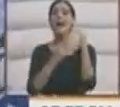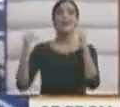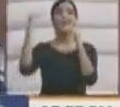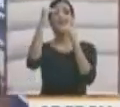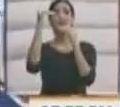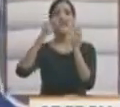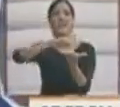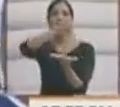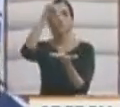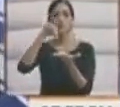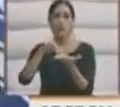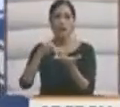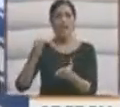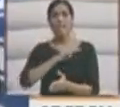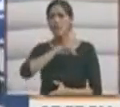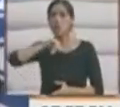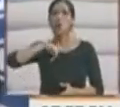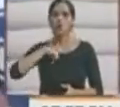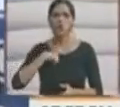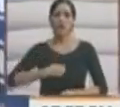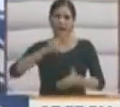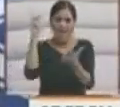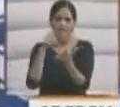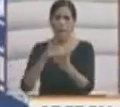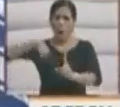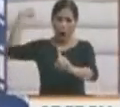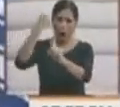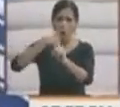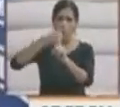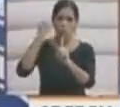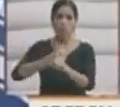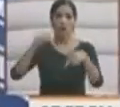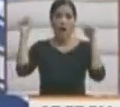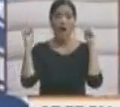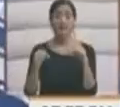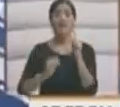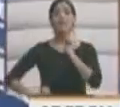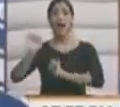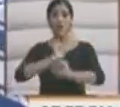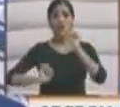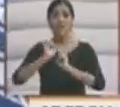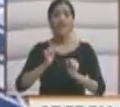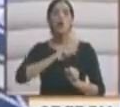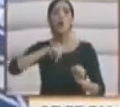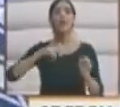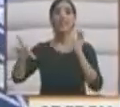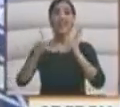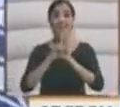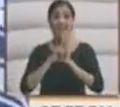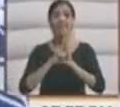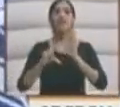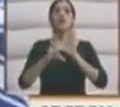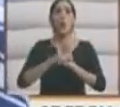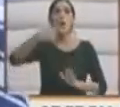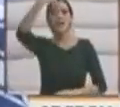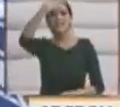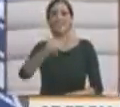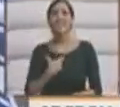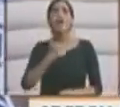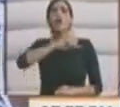nacional y nosotros estamos en pie de lucha aquí defendiendo nuestra ley, nuestra dignidad,